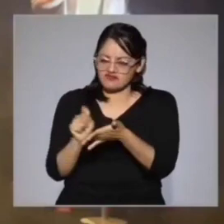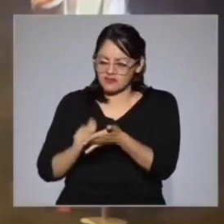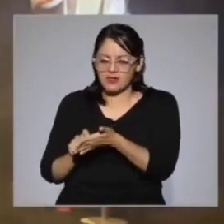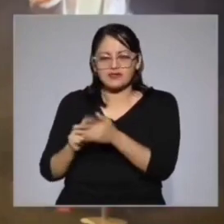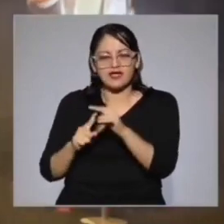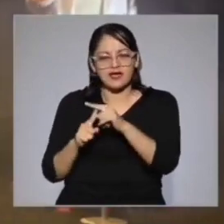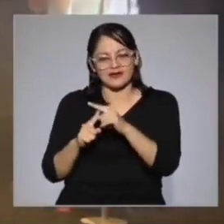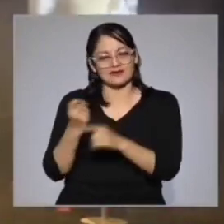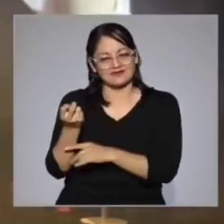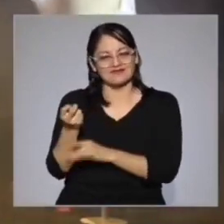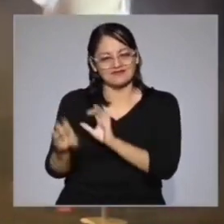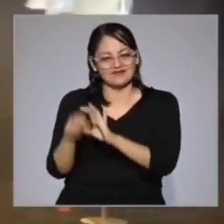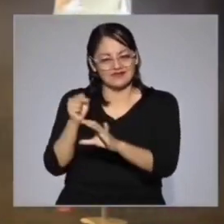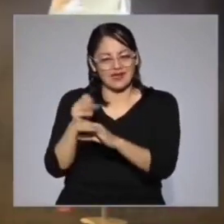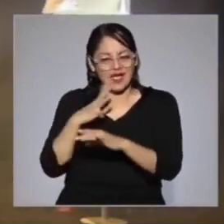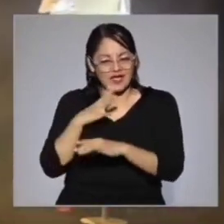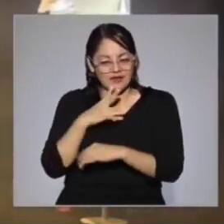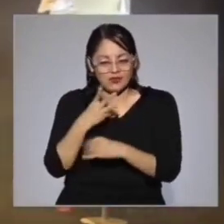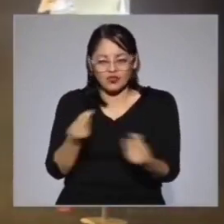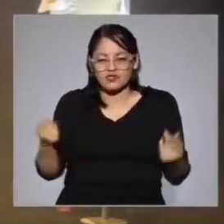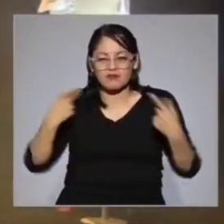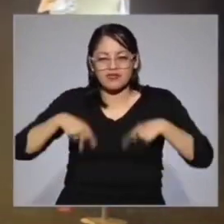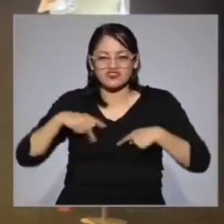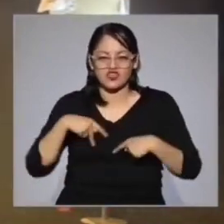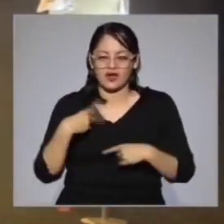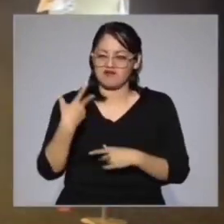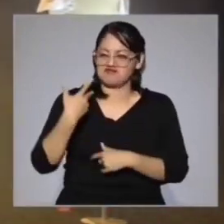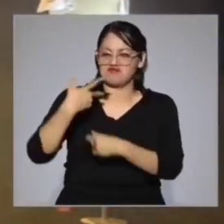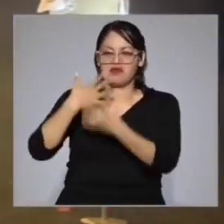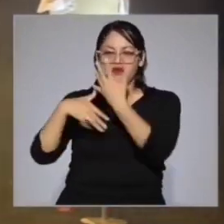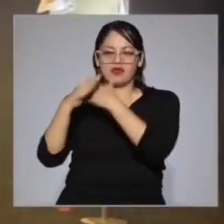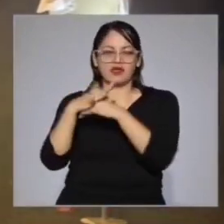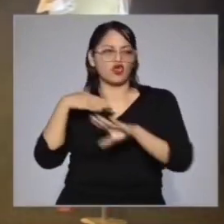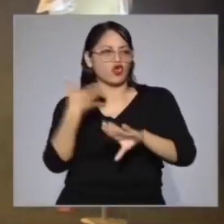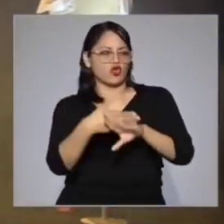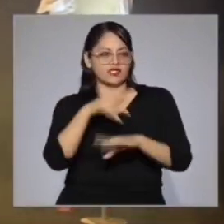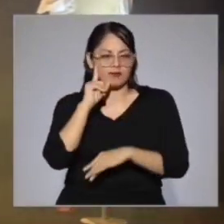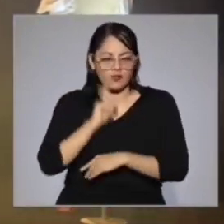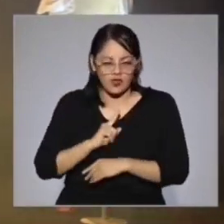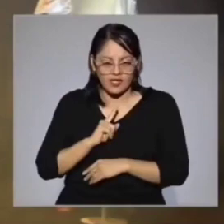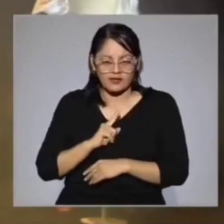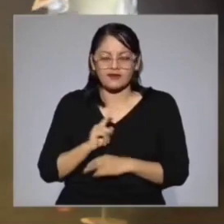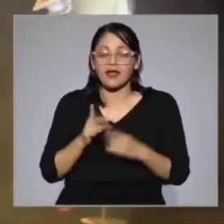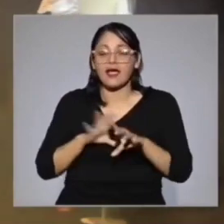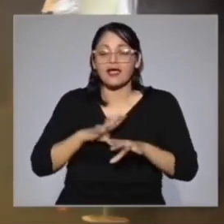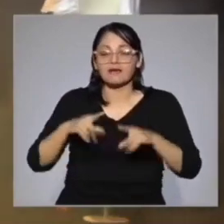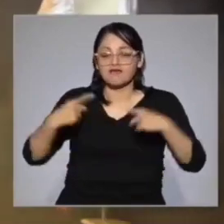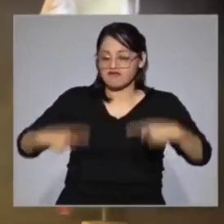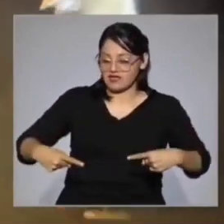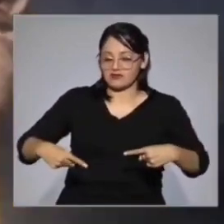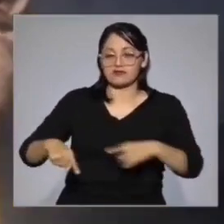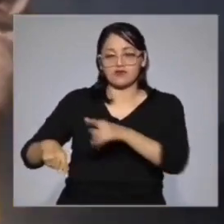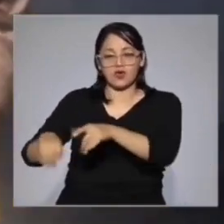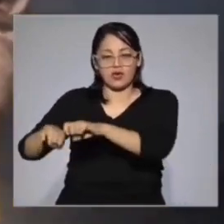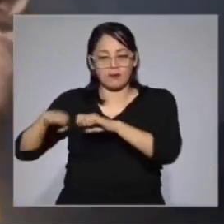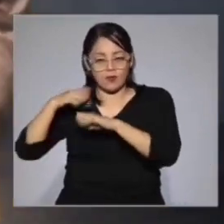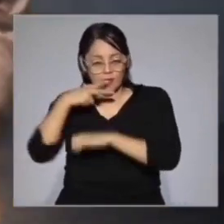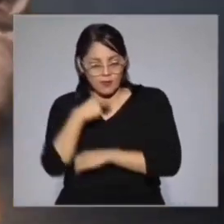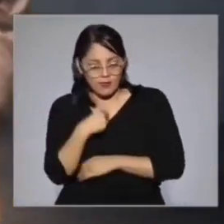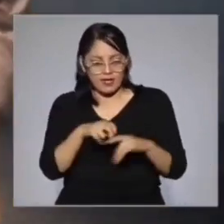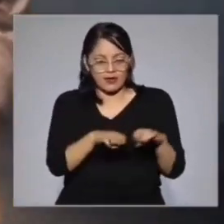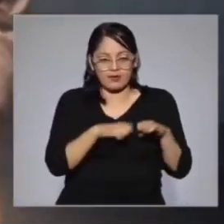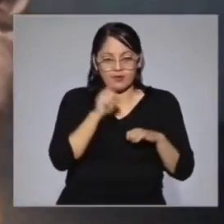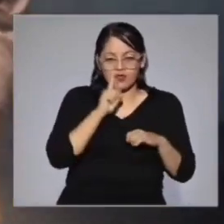muchísimos influencers que están en contra de la mujer y que están haciendo dos bandos, los hombres y las mujeres, y eso no puede